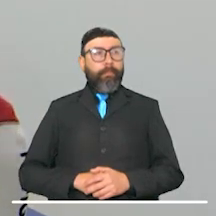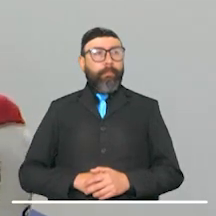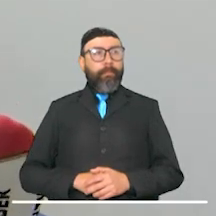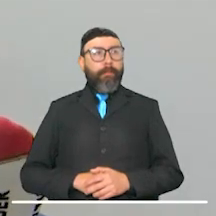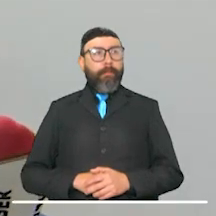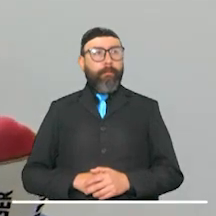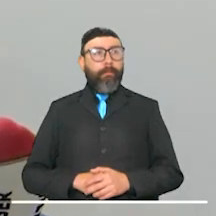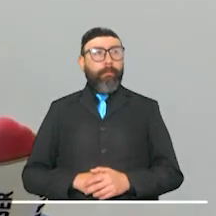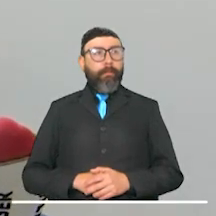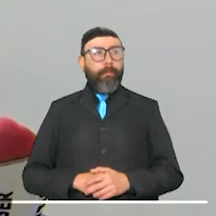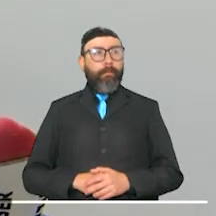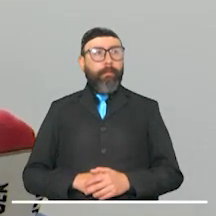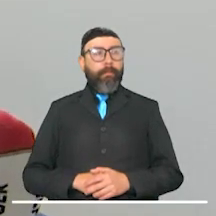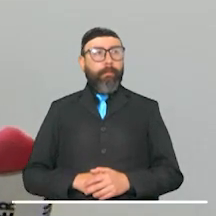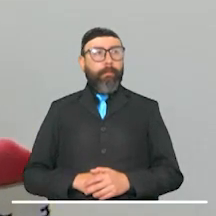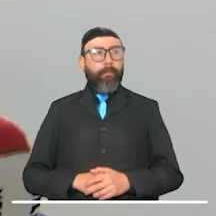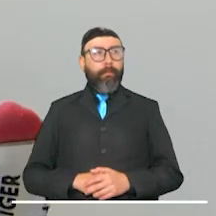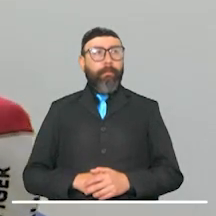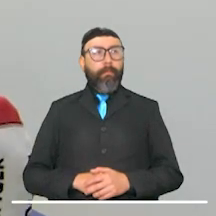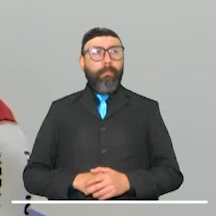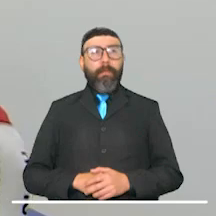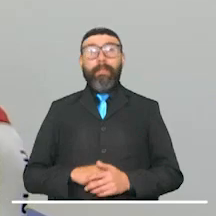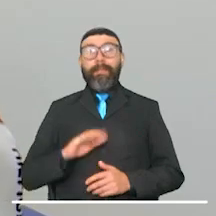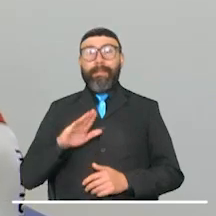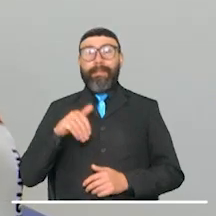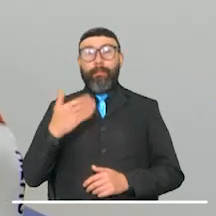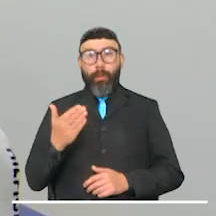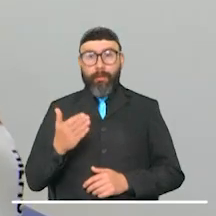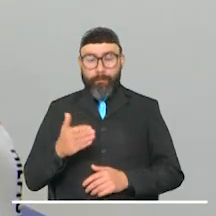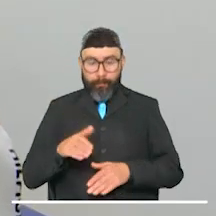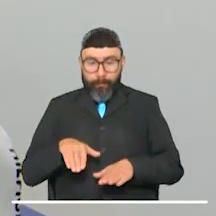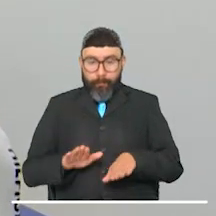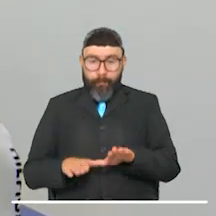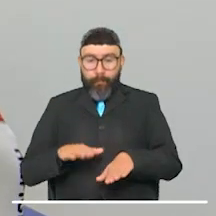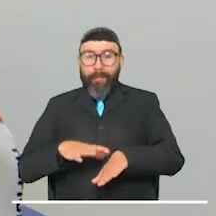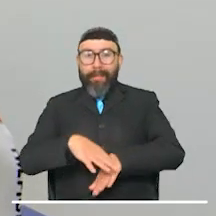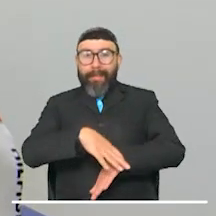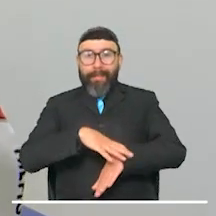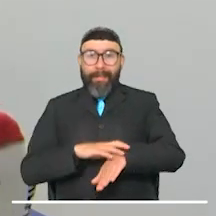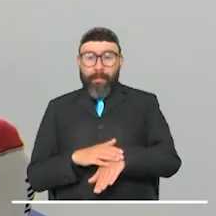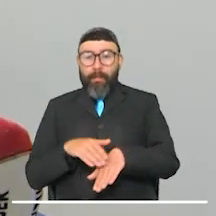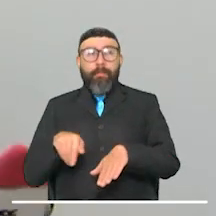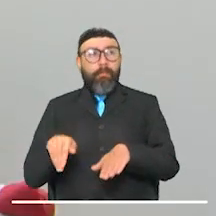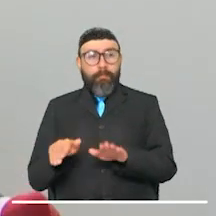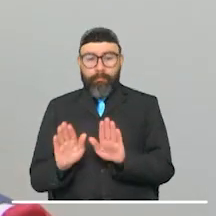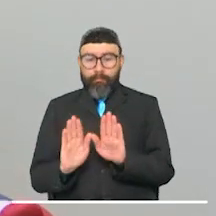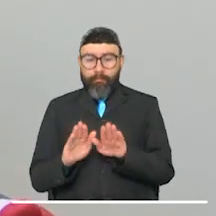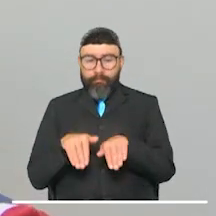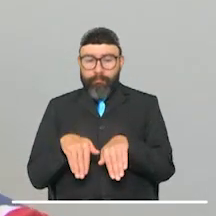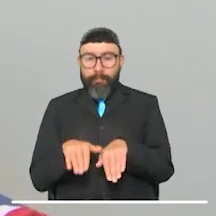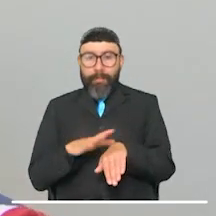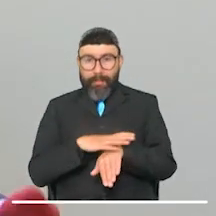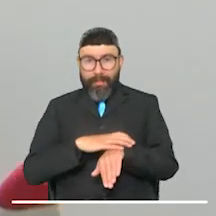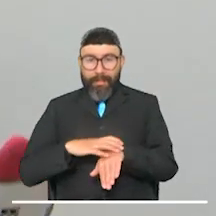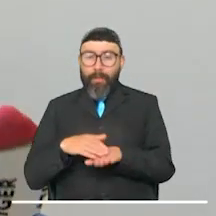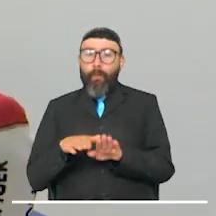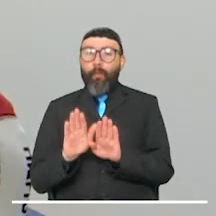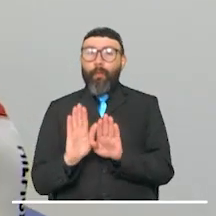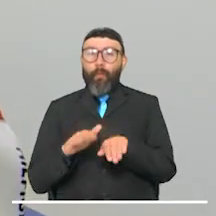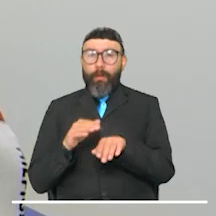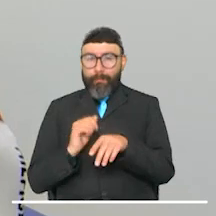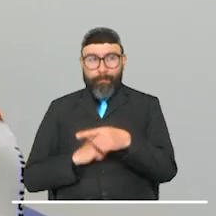luego podemos pasar a los tobillos entonces punta de pie hacia arriba punta de pies hacia abajo